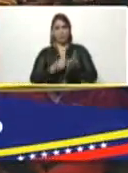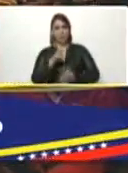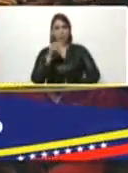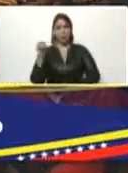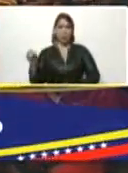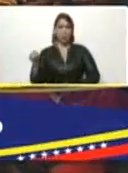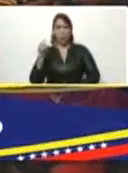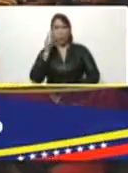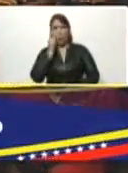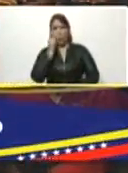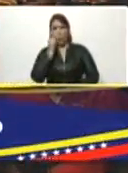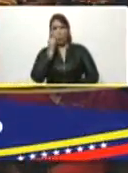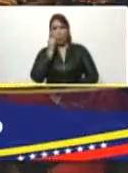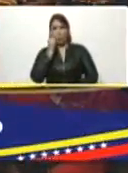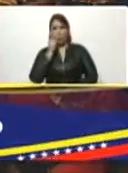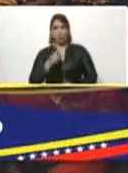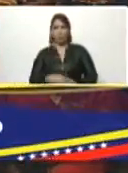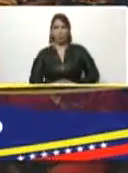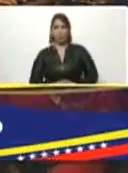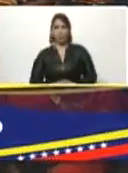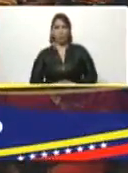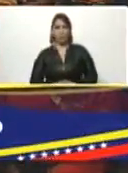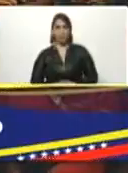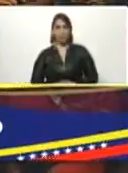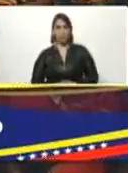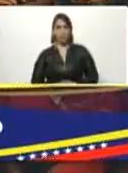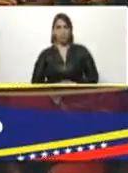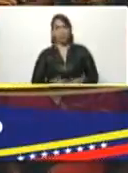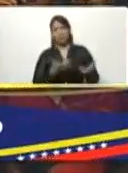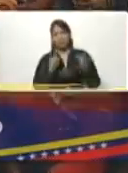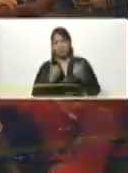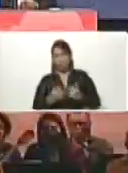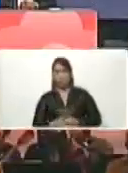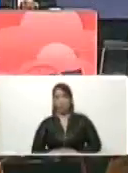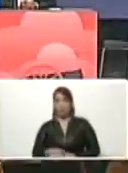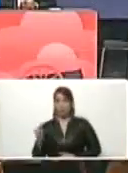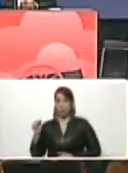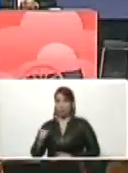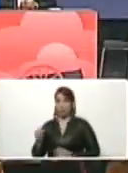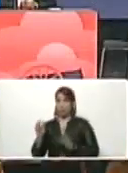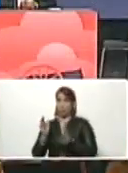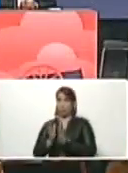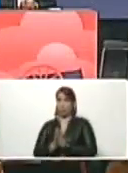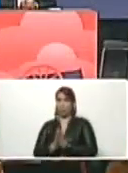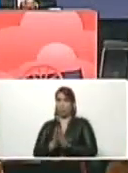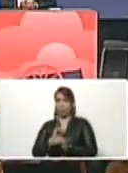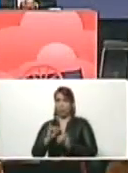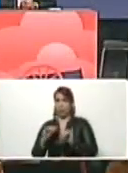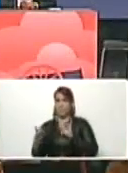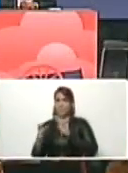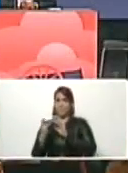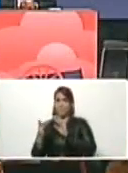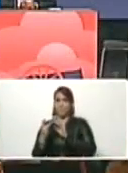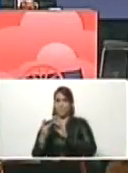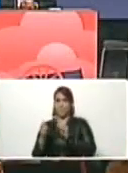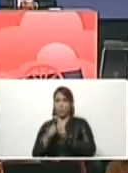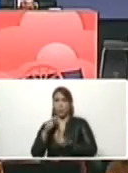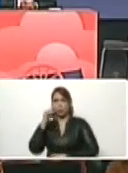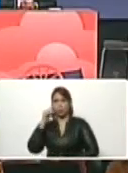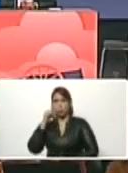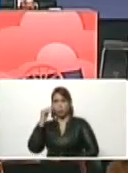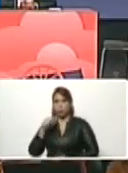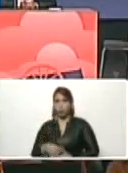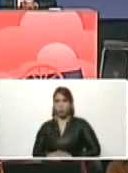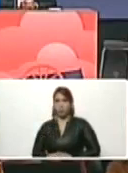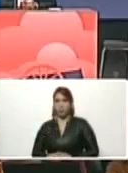hombres, ¿verdad? Así ¿cómo es la cosa, el cuento de San Martín? Sí, San Martín había entrado en contacto con Sucre, coronel Andrés